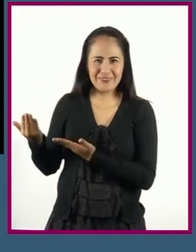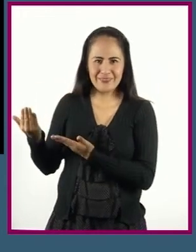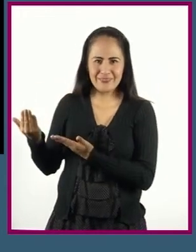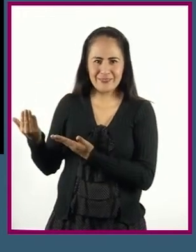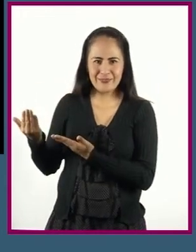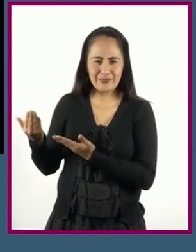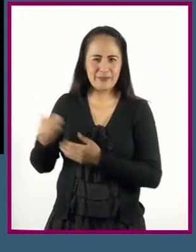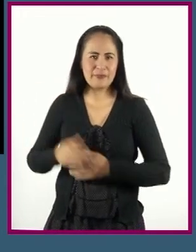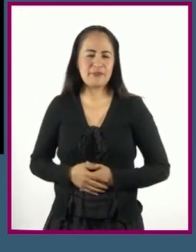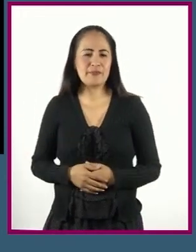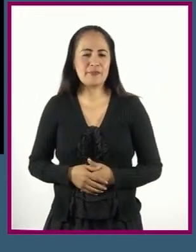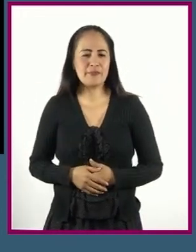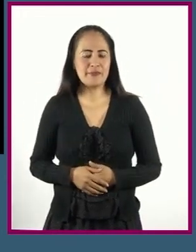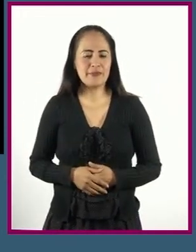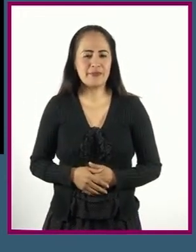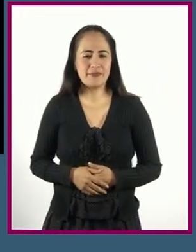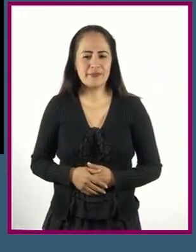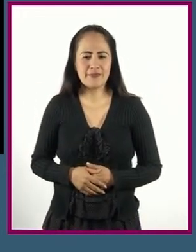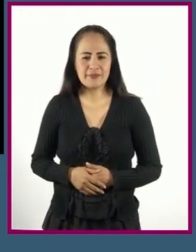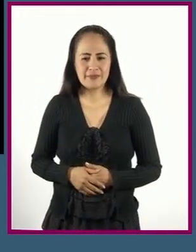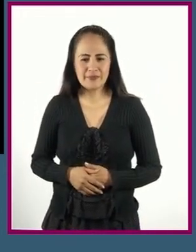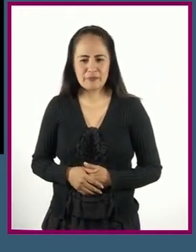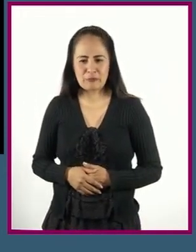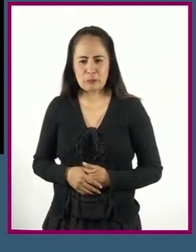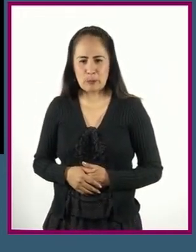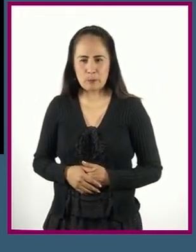la siguiente.